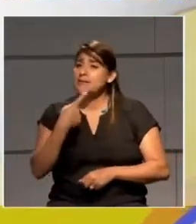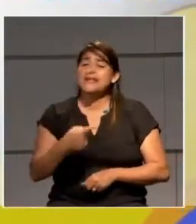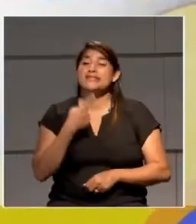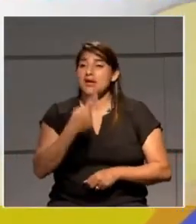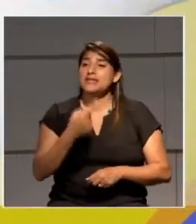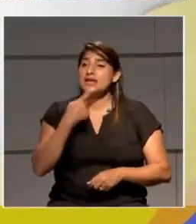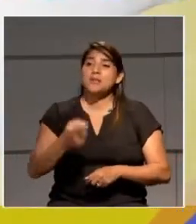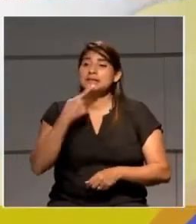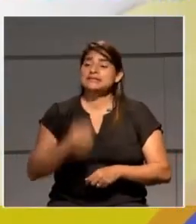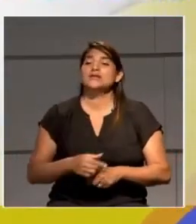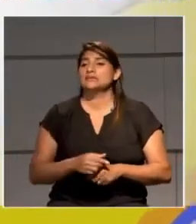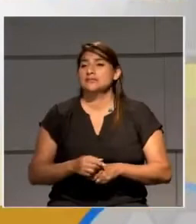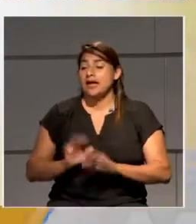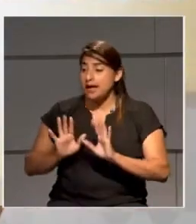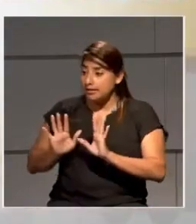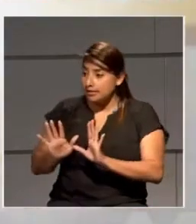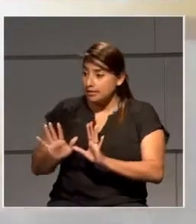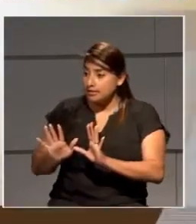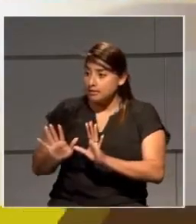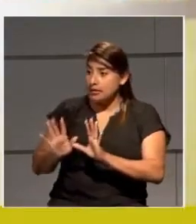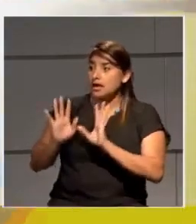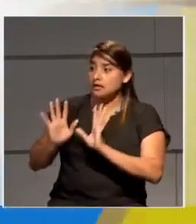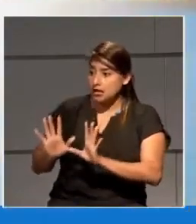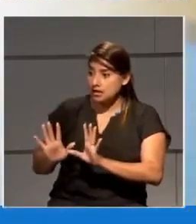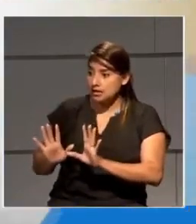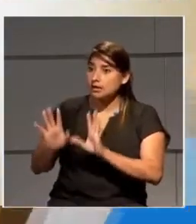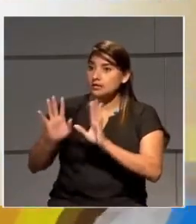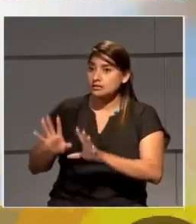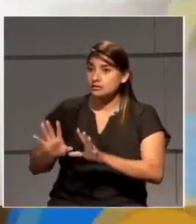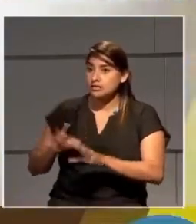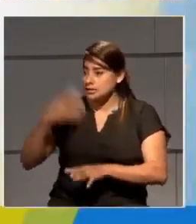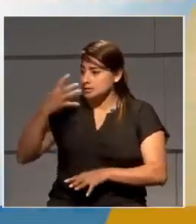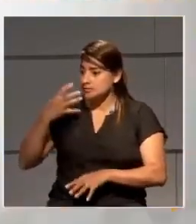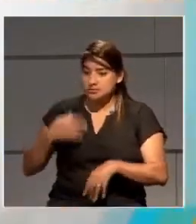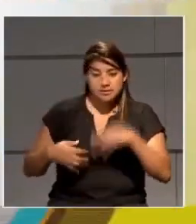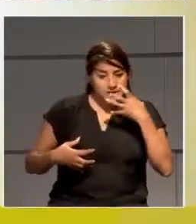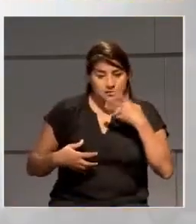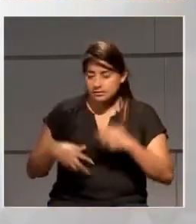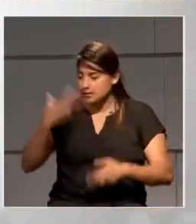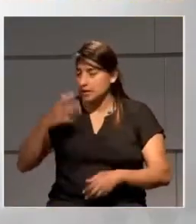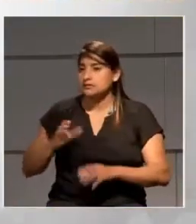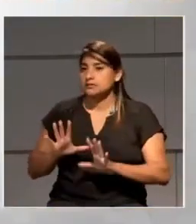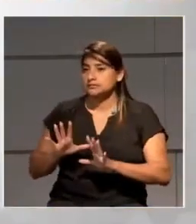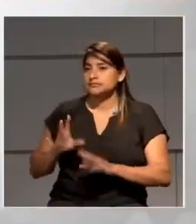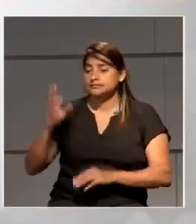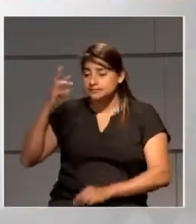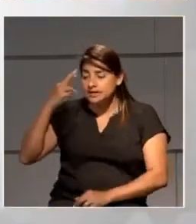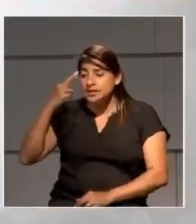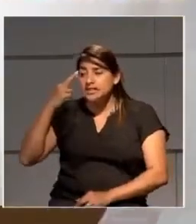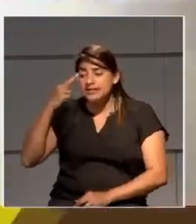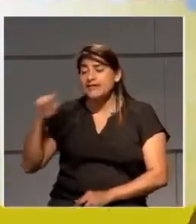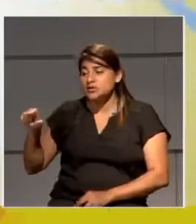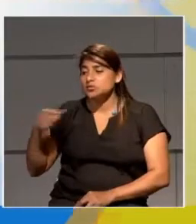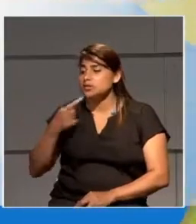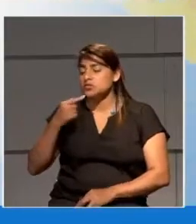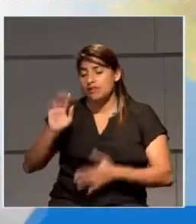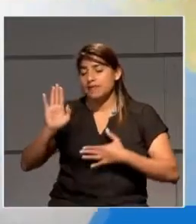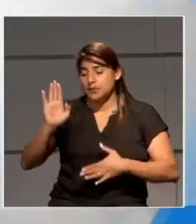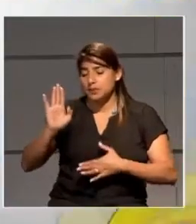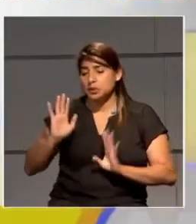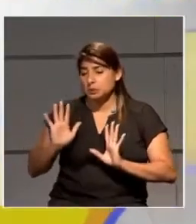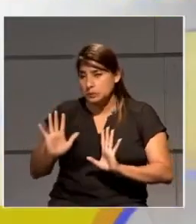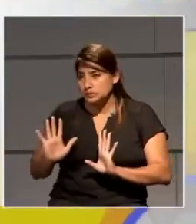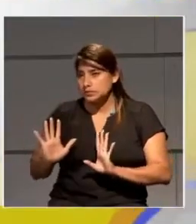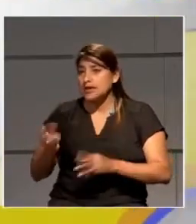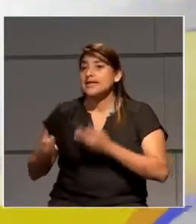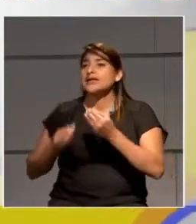Nayu. ¡Plug! Ok. ¡Me enojé! No, sí, tiene razón. La verdad es que tiene razón, Plug. ¿Sabe qué voy a